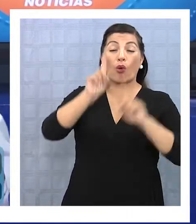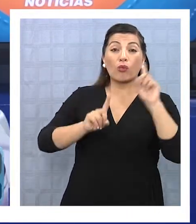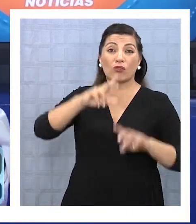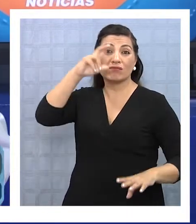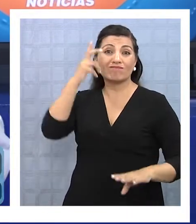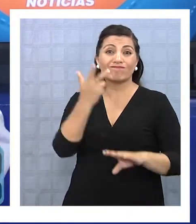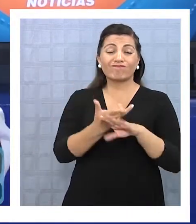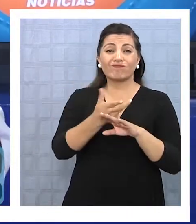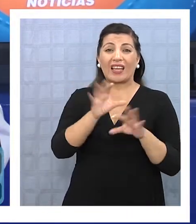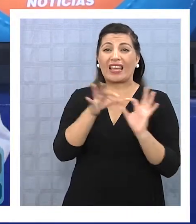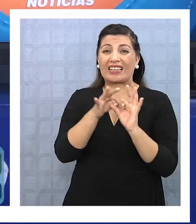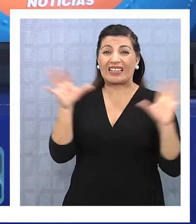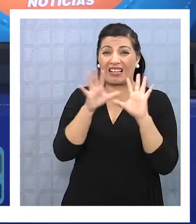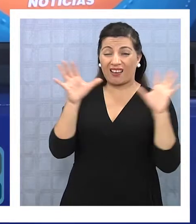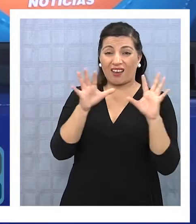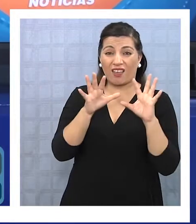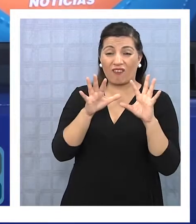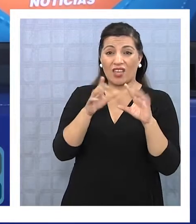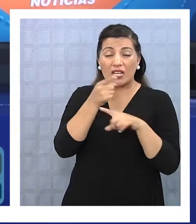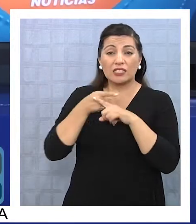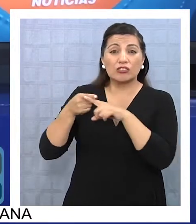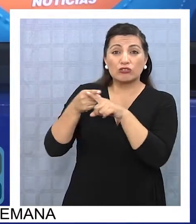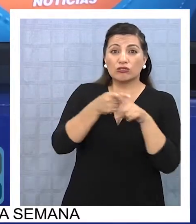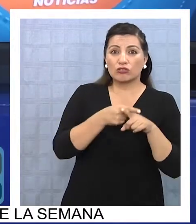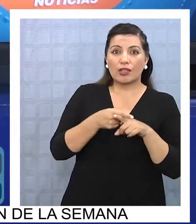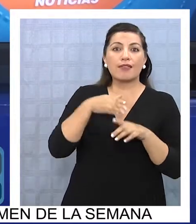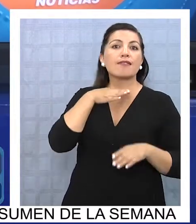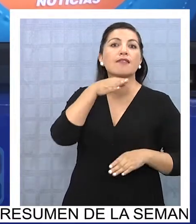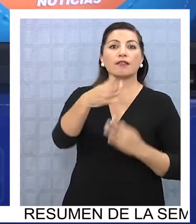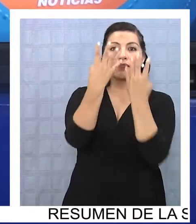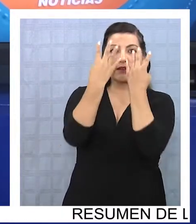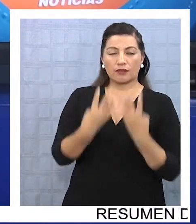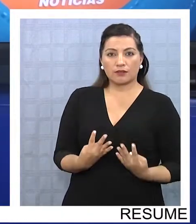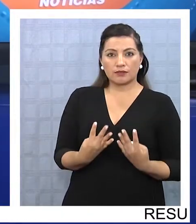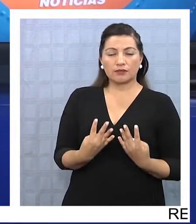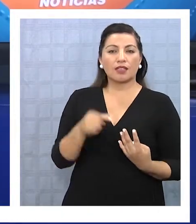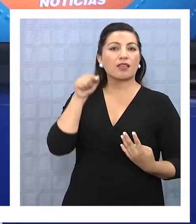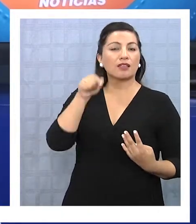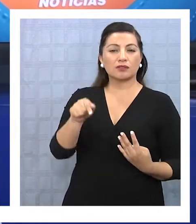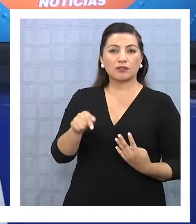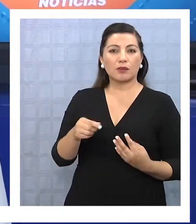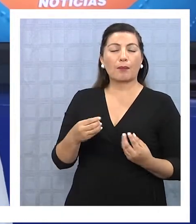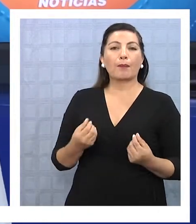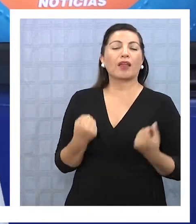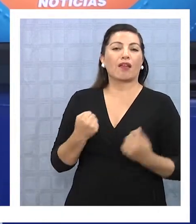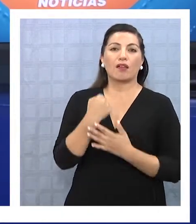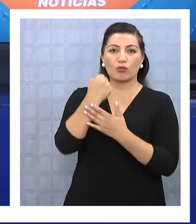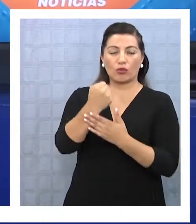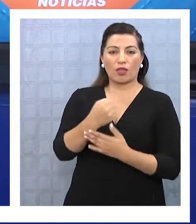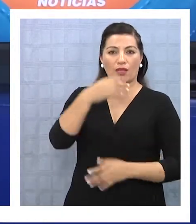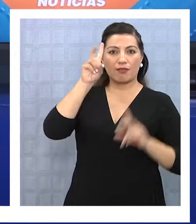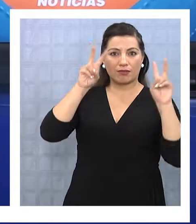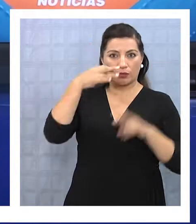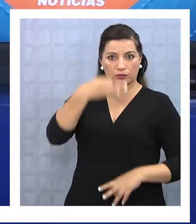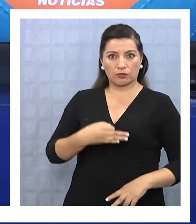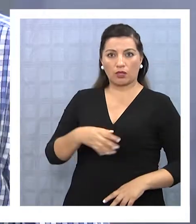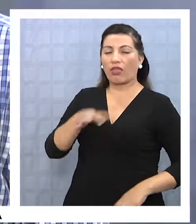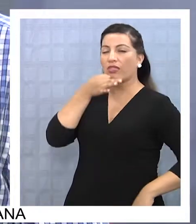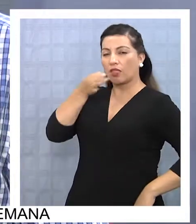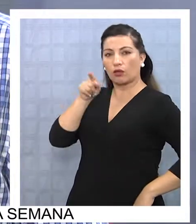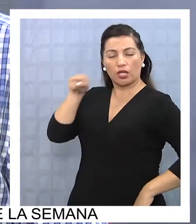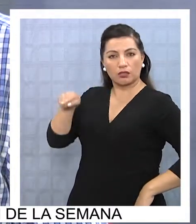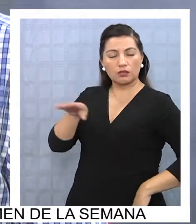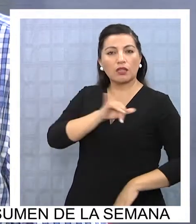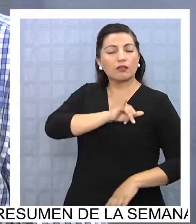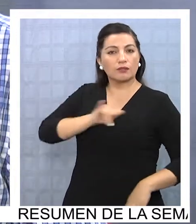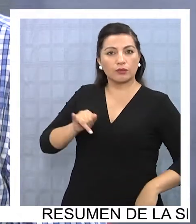los que cometen delitos graves contra la sociedad, pudieran ir a las cárceles. Así que fue una medida que favoreció la seguridad. Pero le digo lo siguiente, al